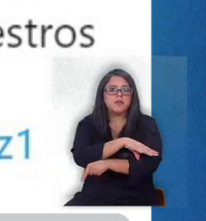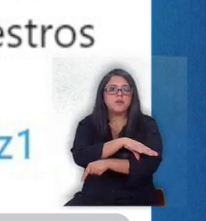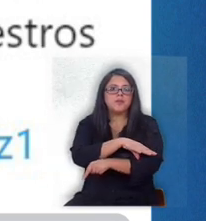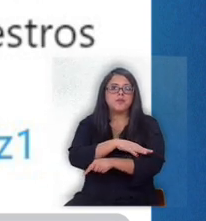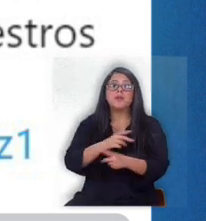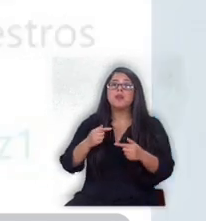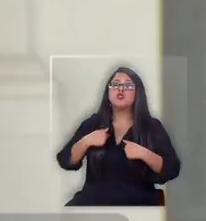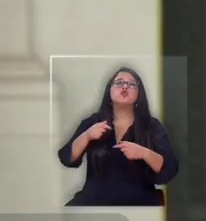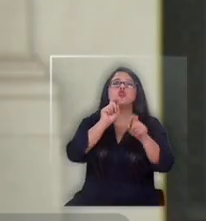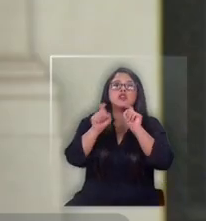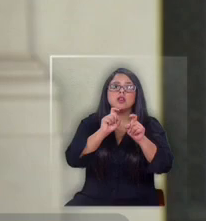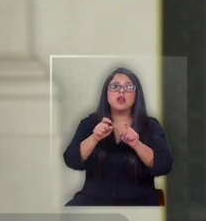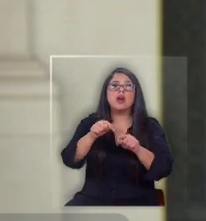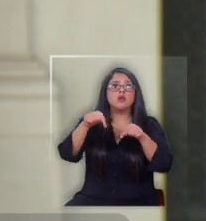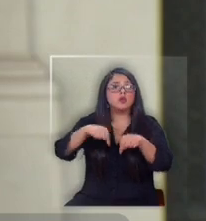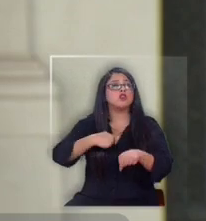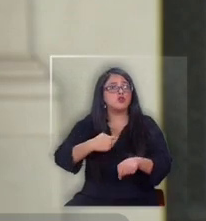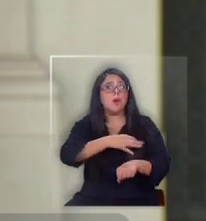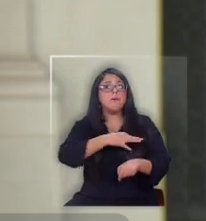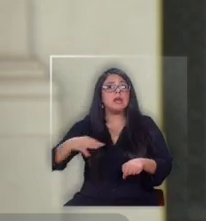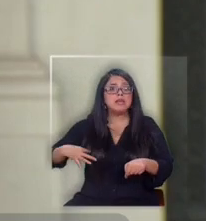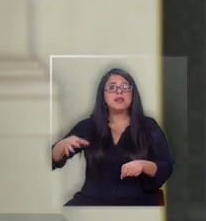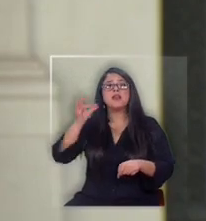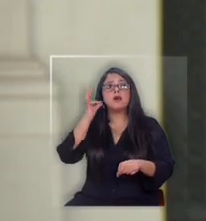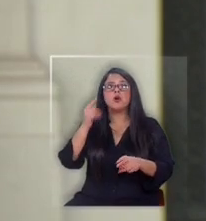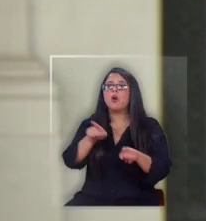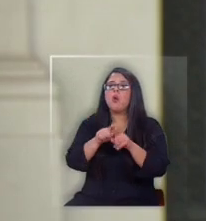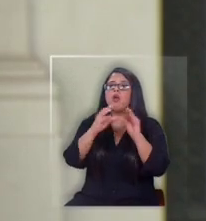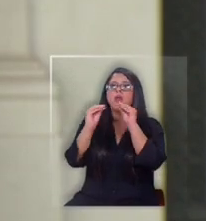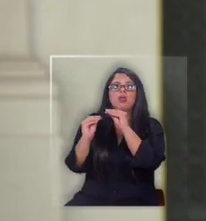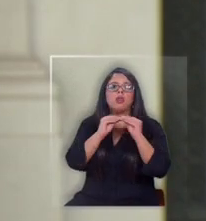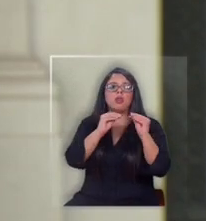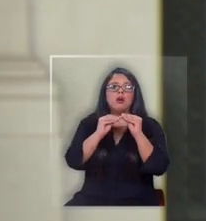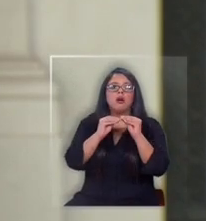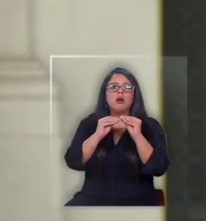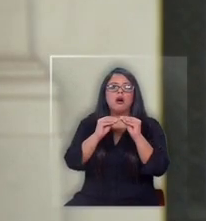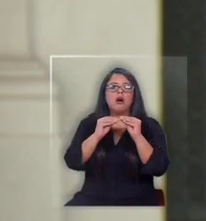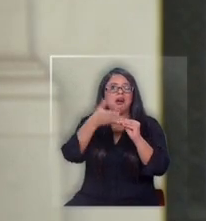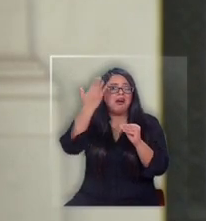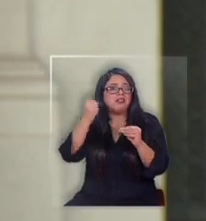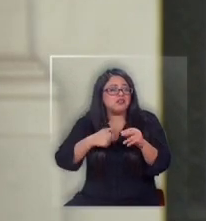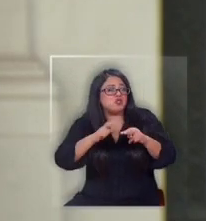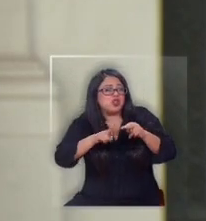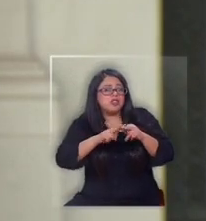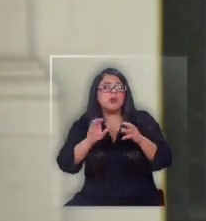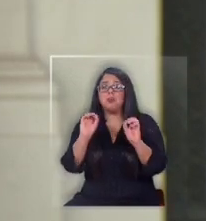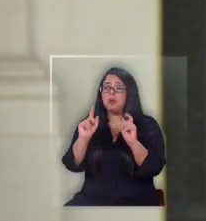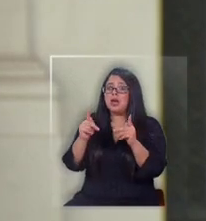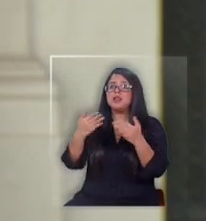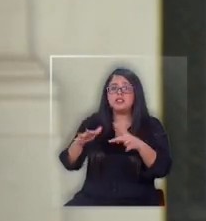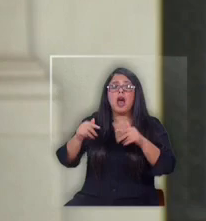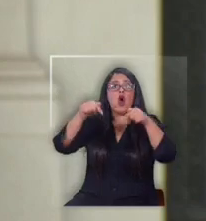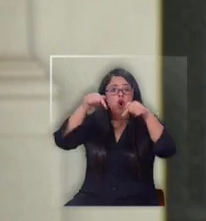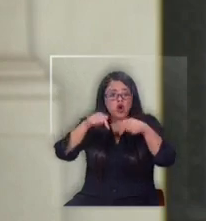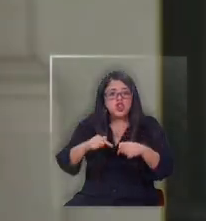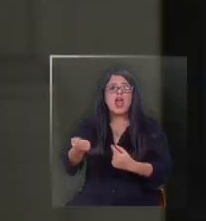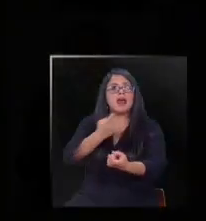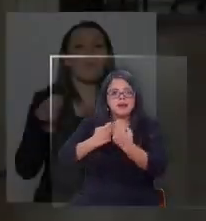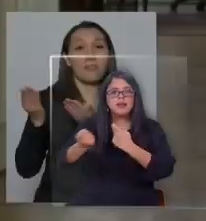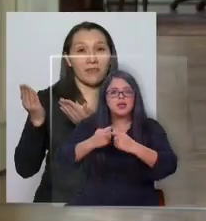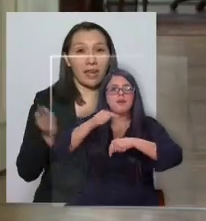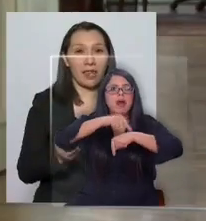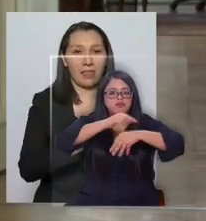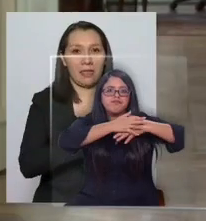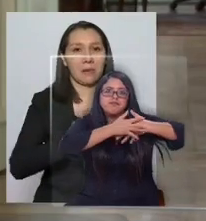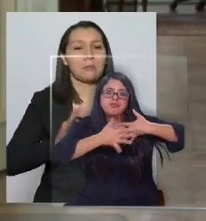hacer juicios hoy como ministra de la Mujer a comentarios que he hecho en el pasado. Júzguenme de lo que hago desde hoy en adelante.